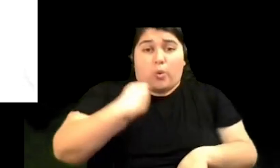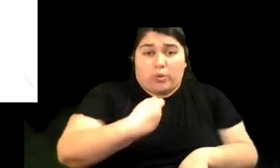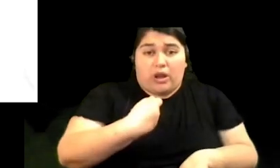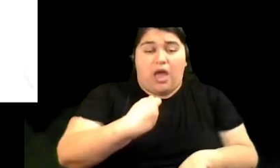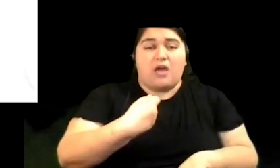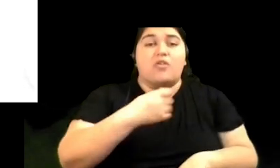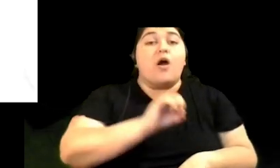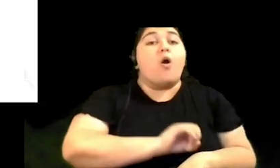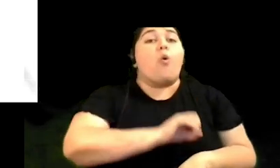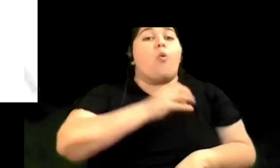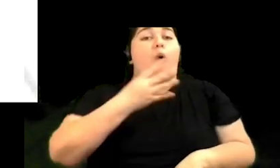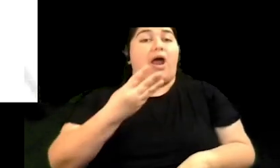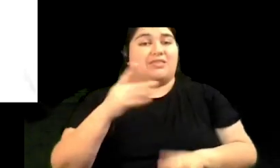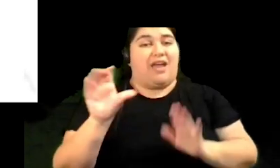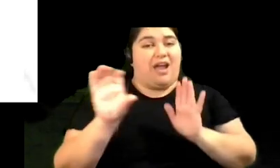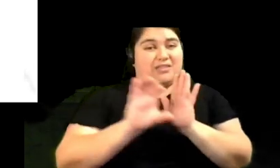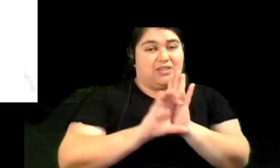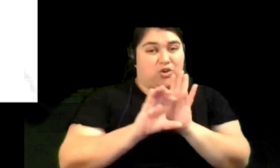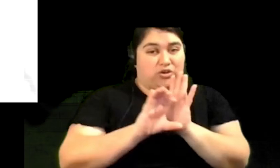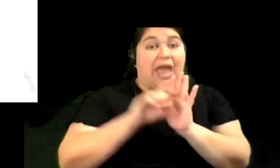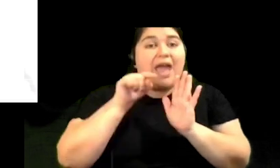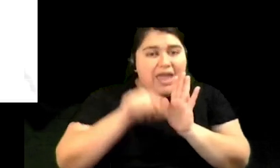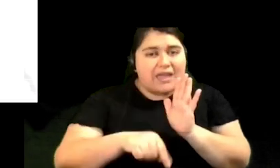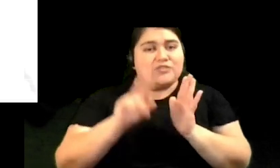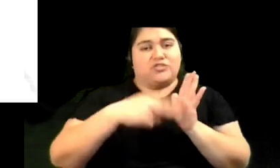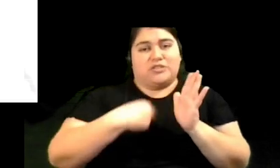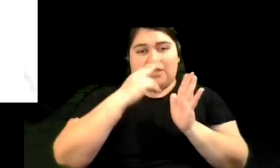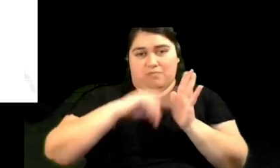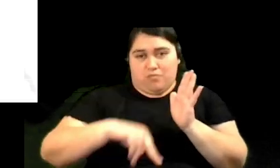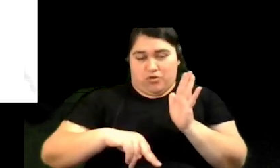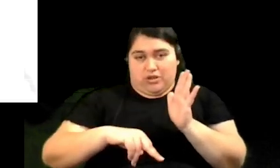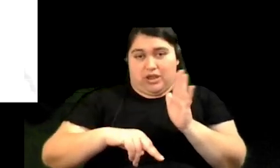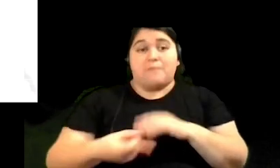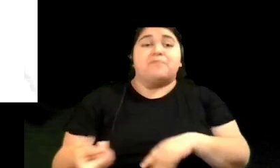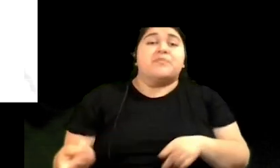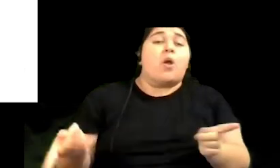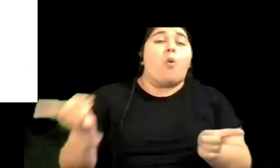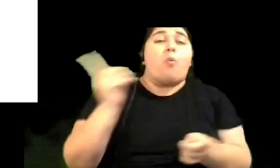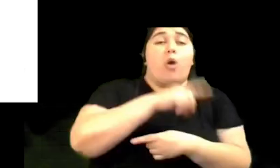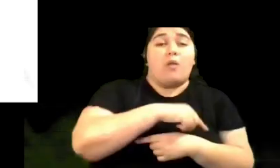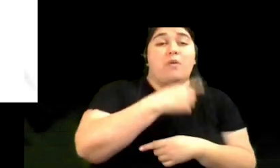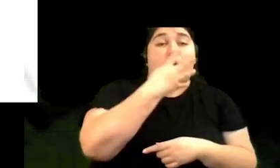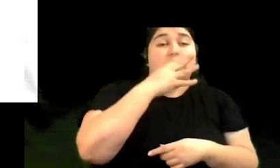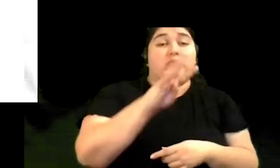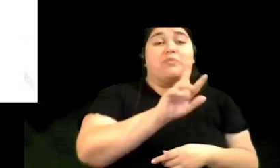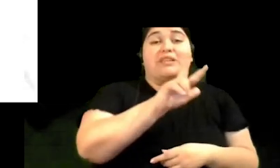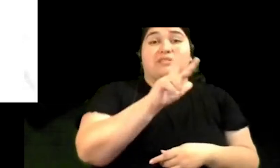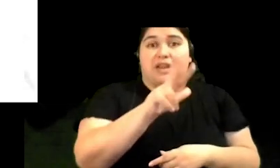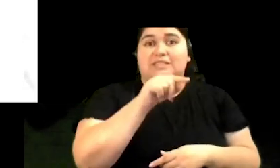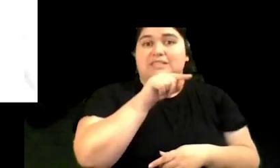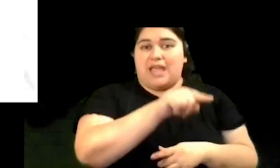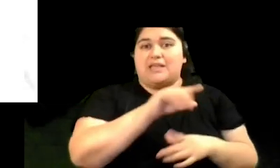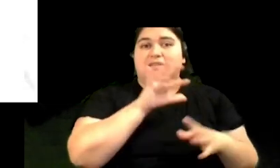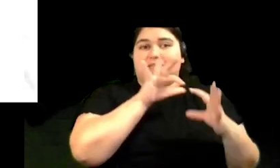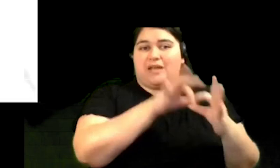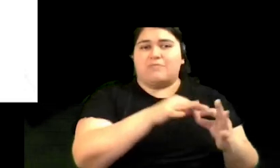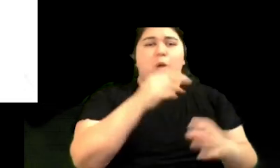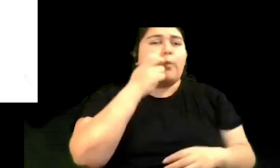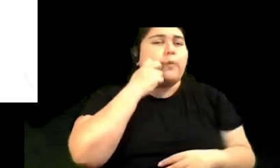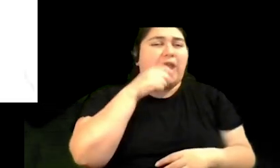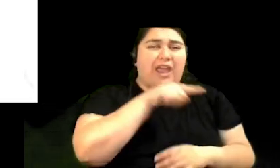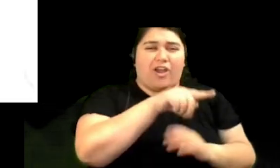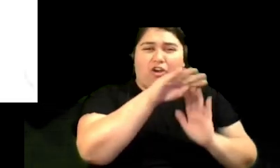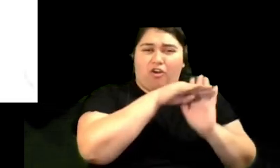cuarta categoría. Eso es lo que se deroga. Volvemos al régimen general de la 4003 con el viejo régimen de cómo